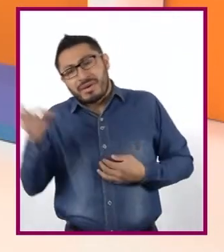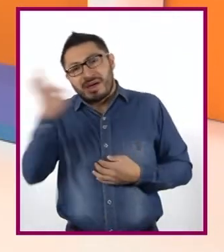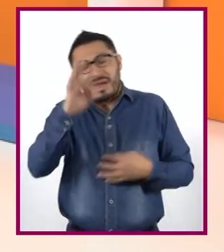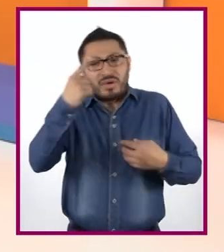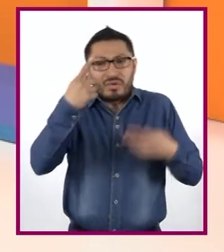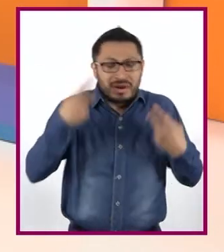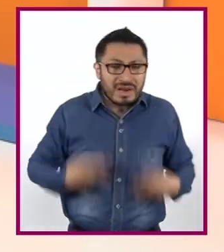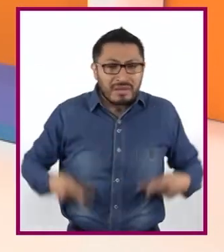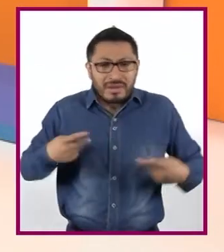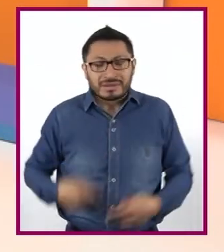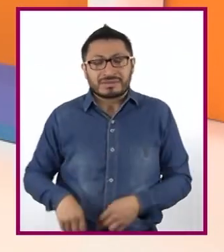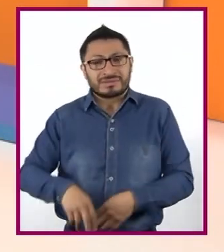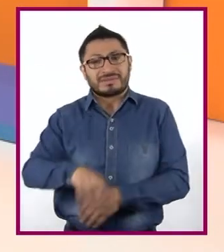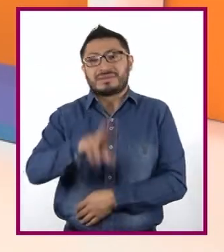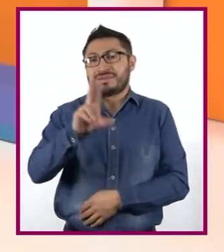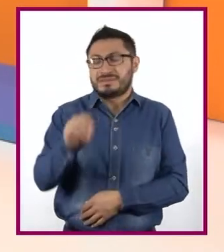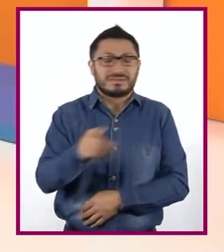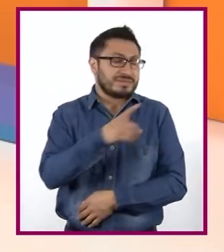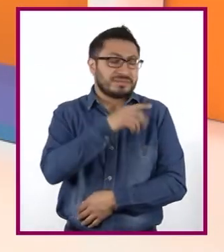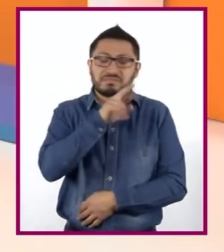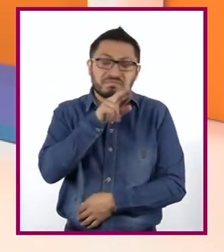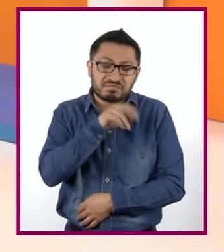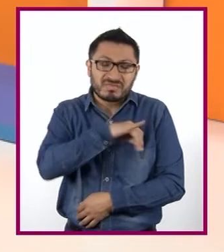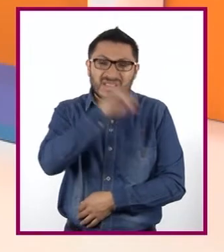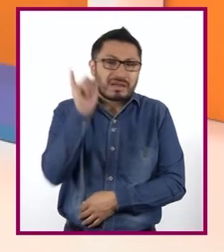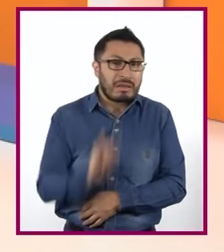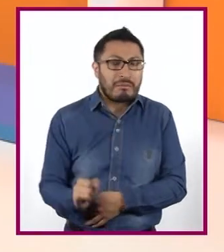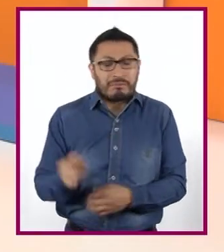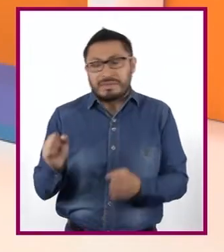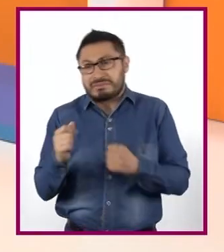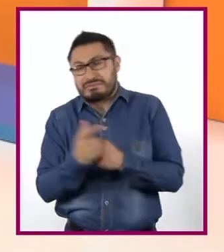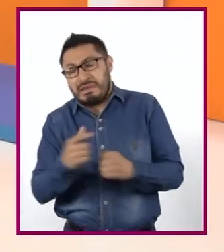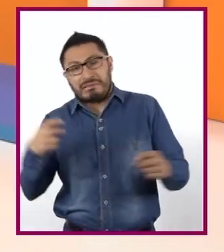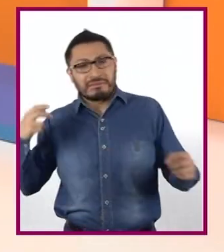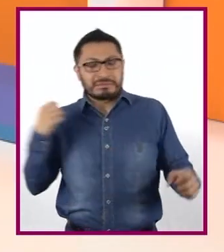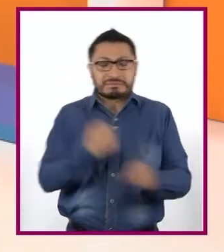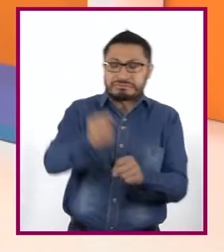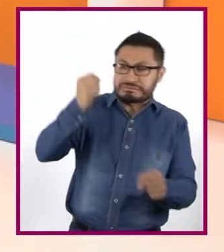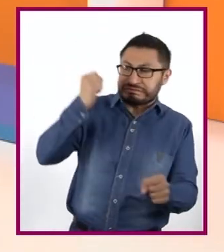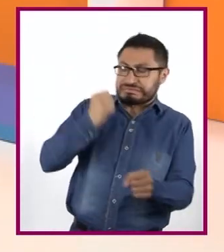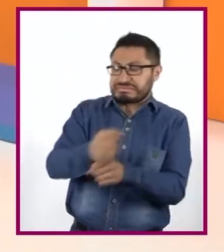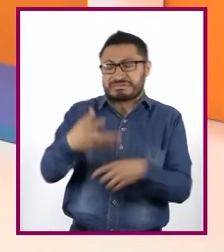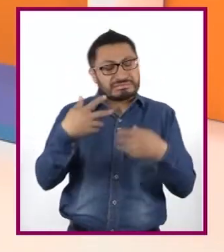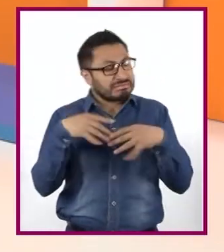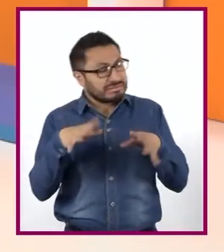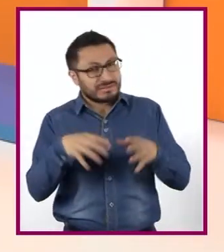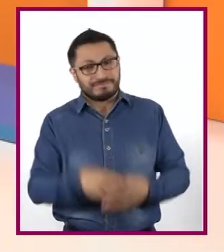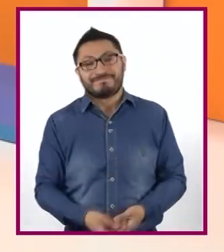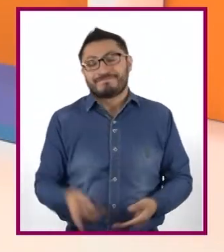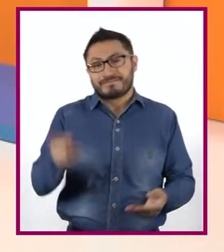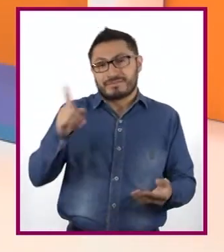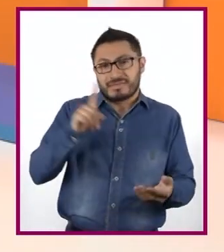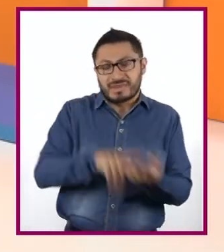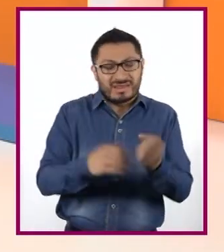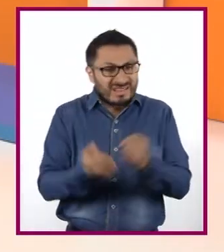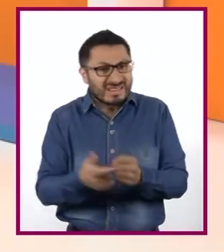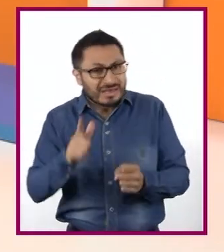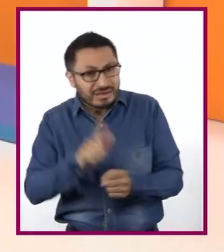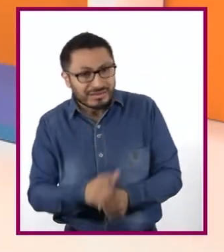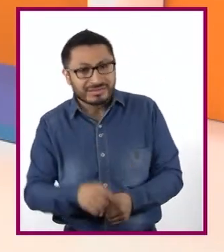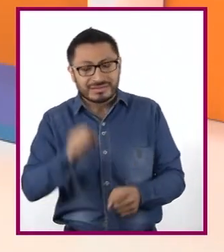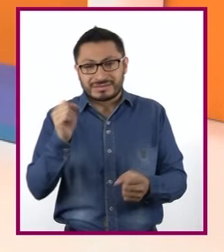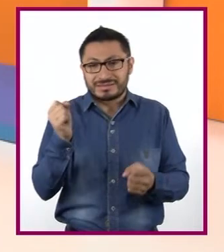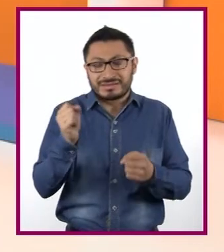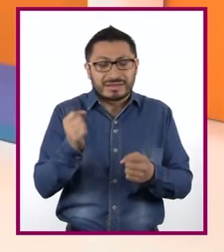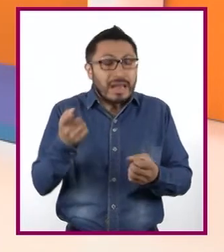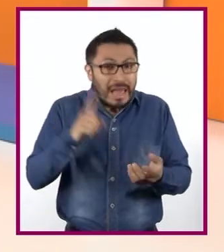deba preocuparse por una acción violenta? Al vivir en sociedad, una parte de nuestras emociones depende de las acciones de